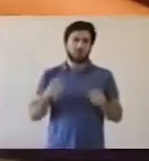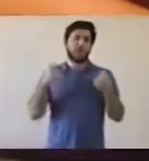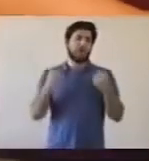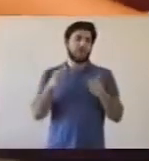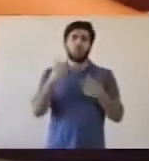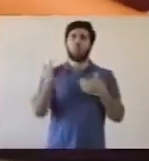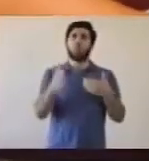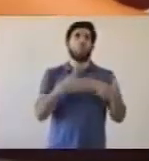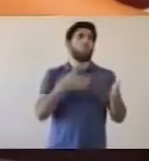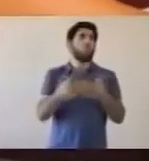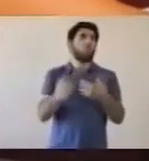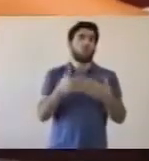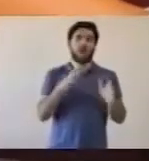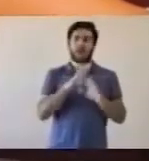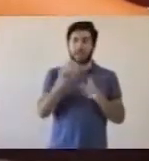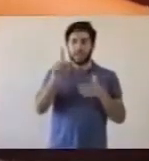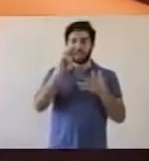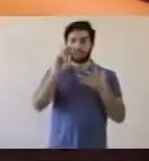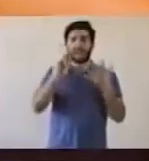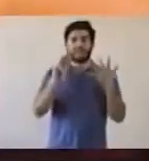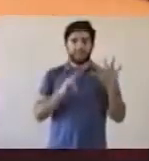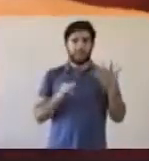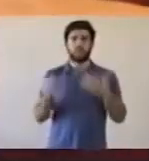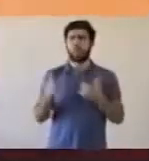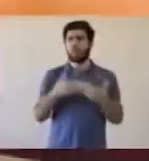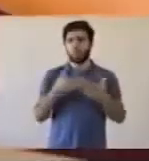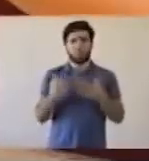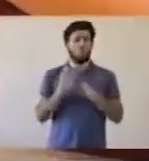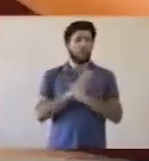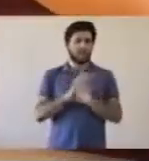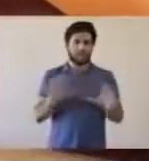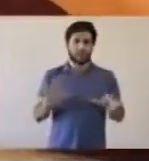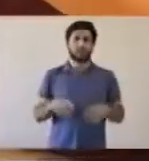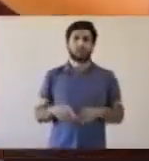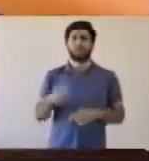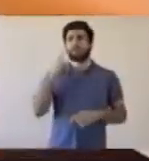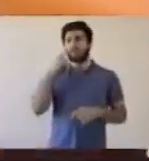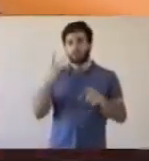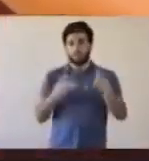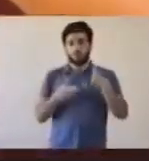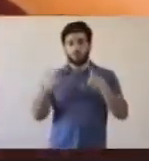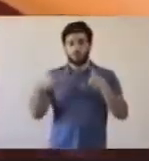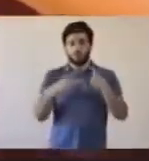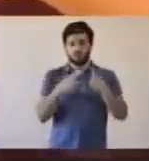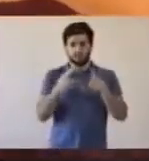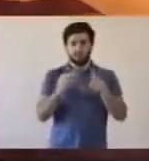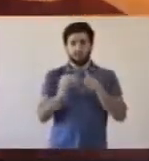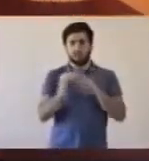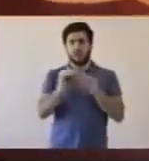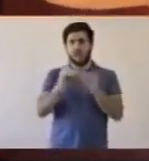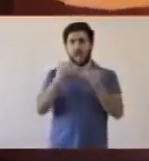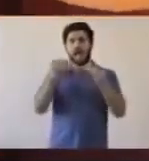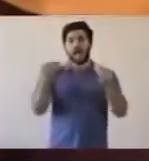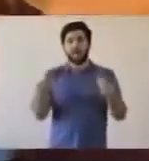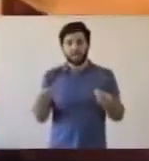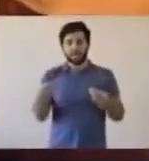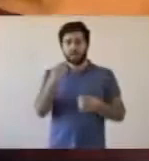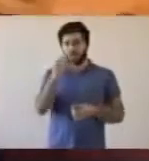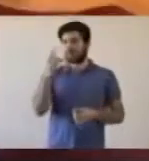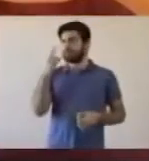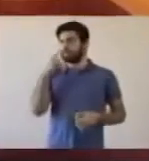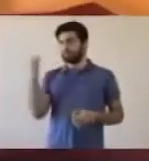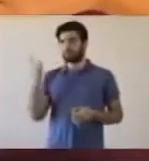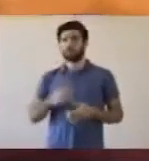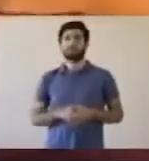Ustedes lo pueden hacer con cualquier tipo de material que tengan en casa. Le voy a abrir un agujero para que